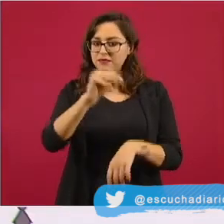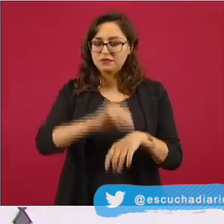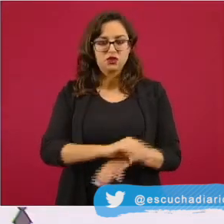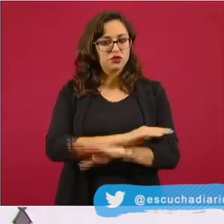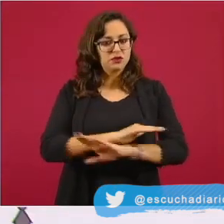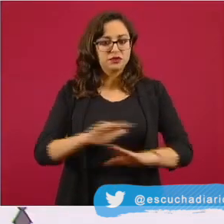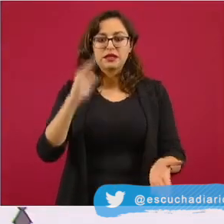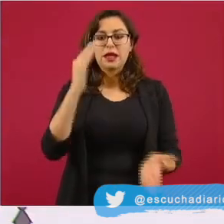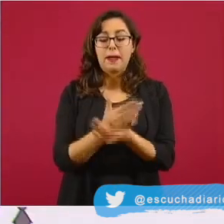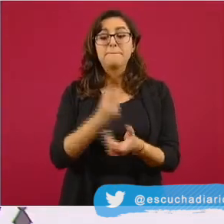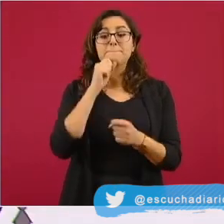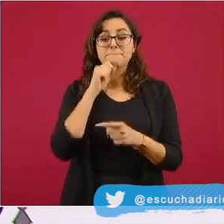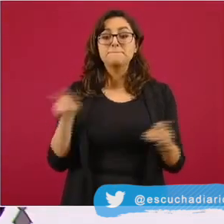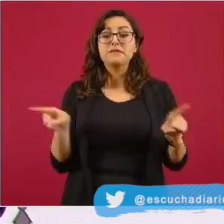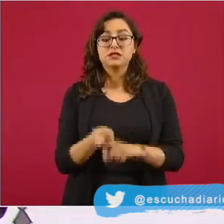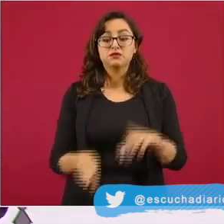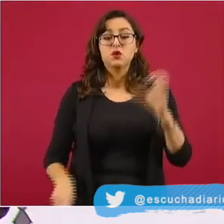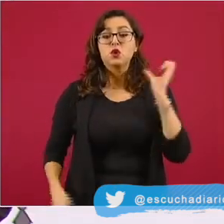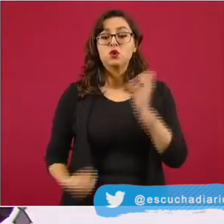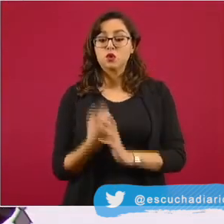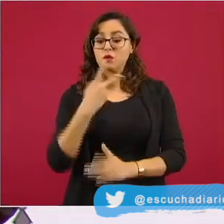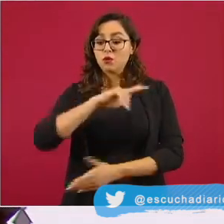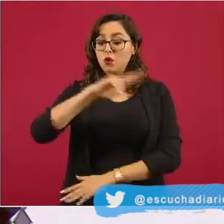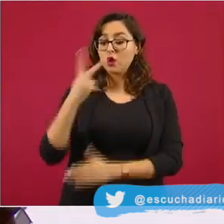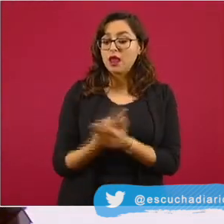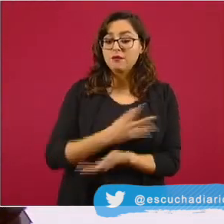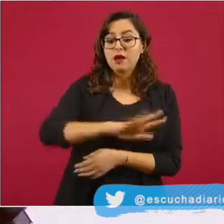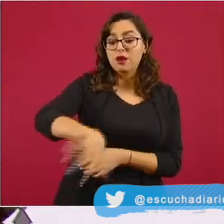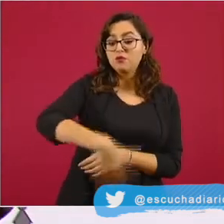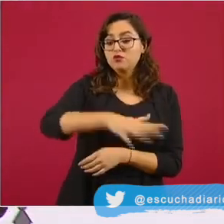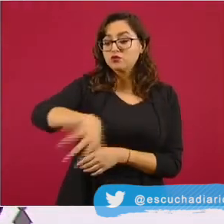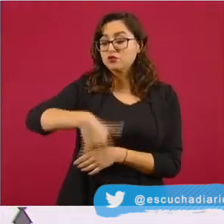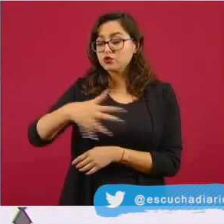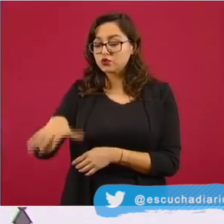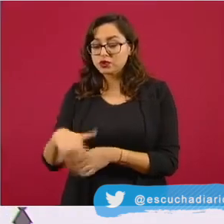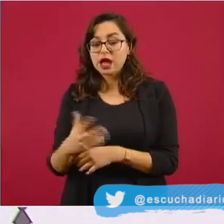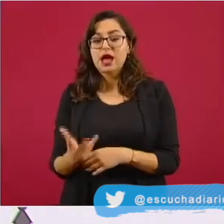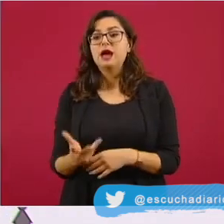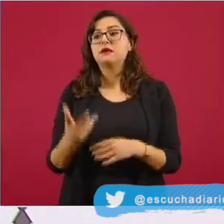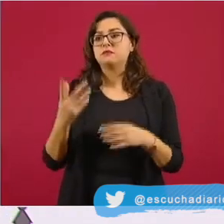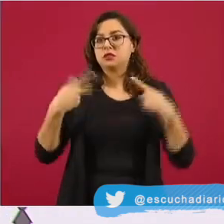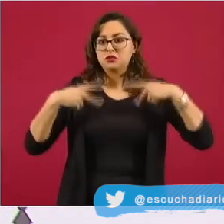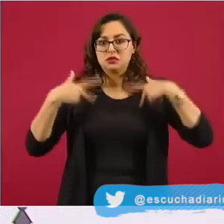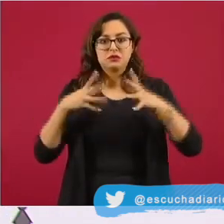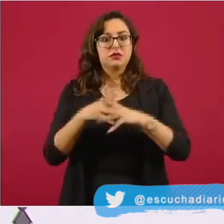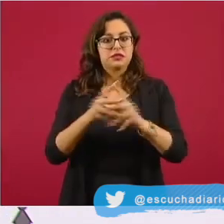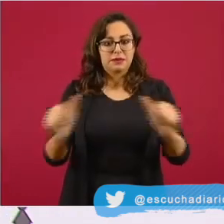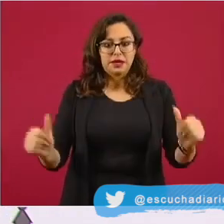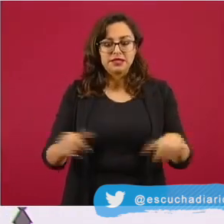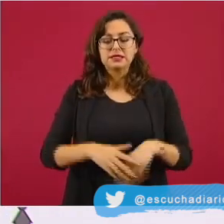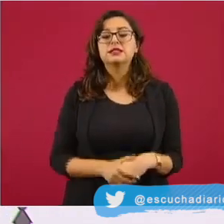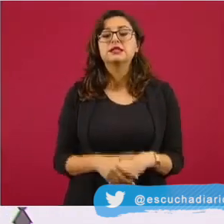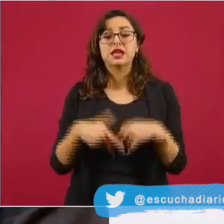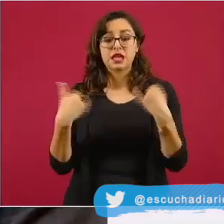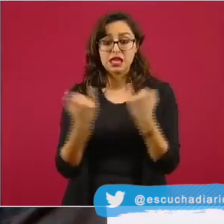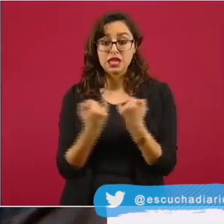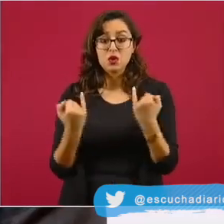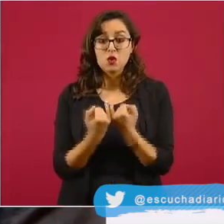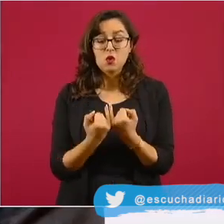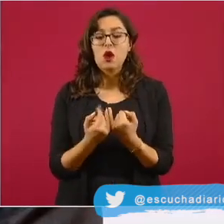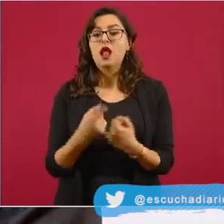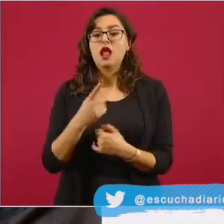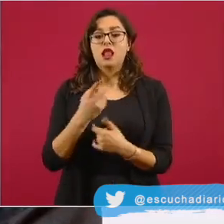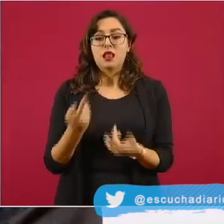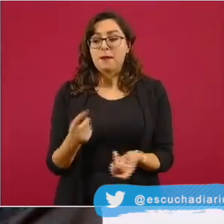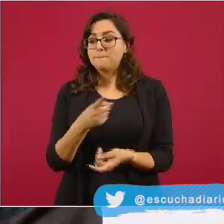Búsqueda y Localización de Personas Desaparecidas por la Violencia. Se reinstaló a todos los